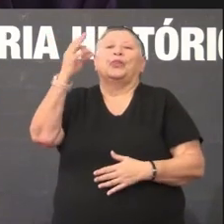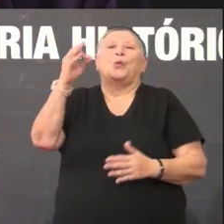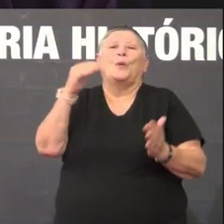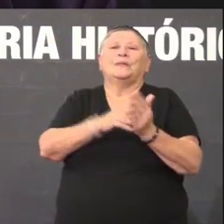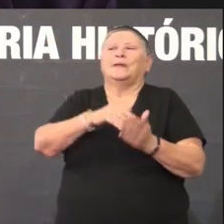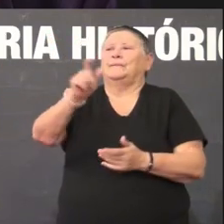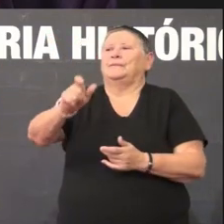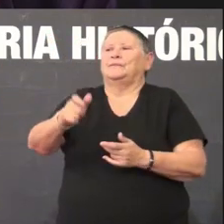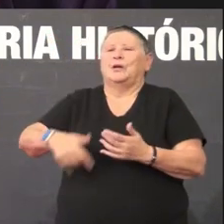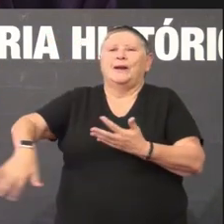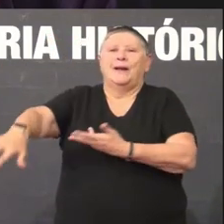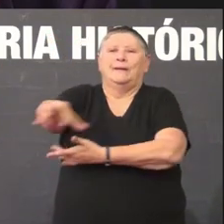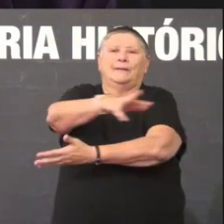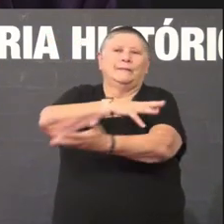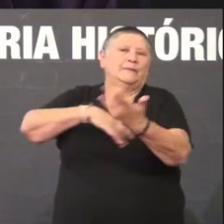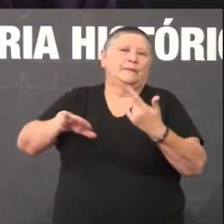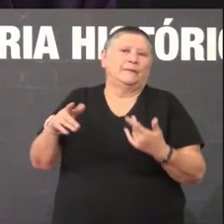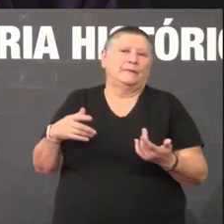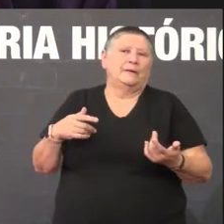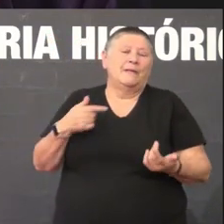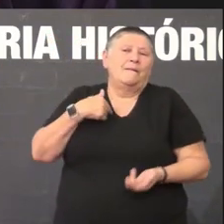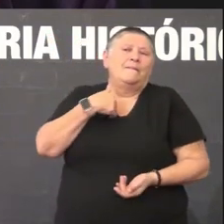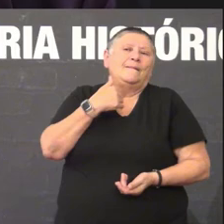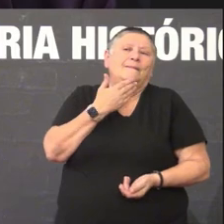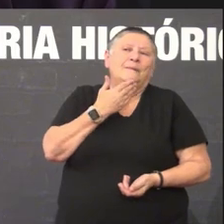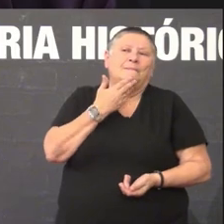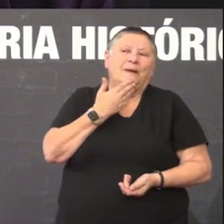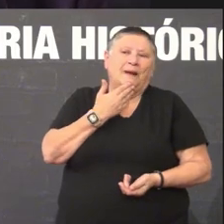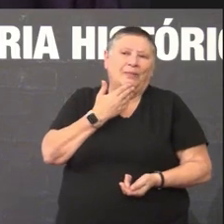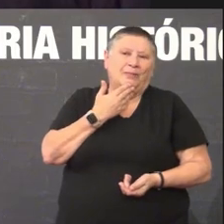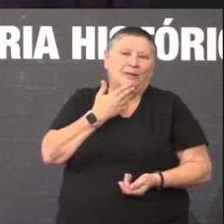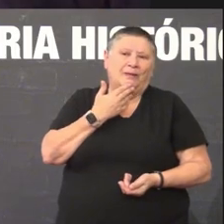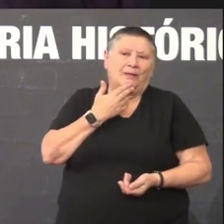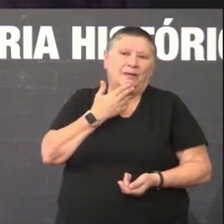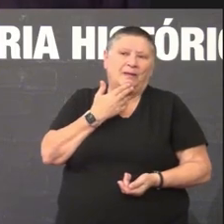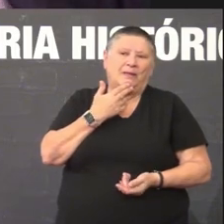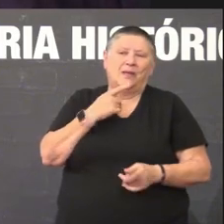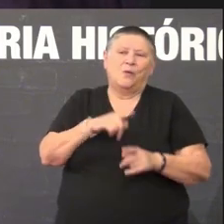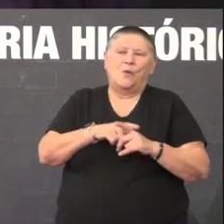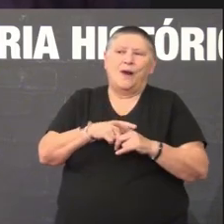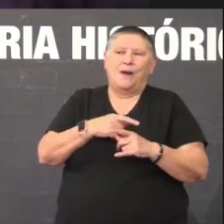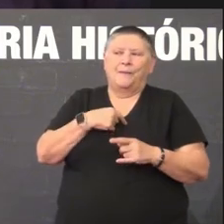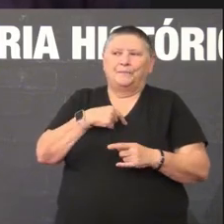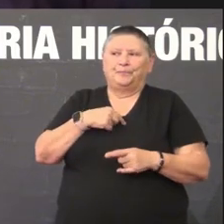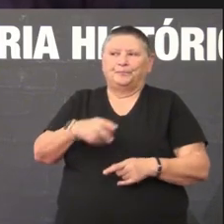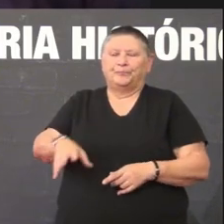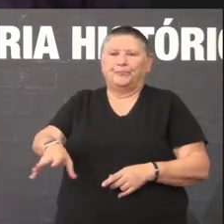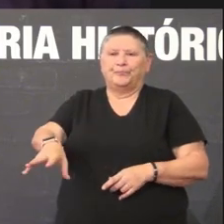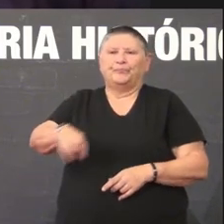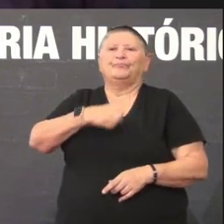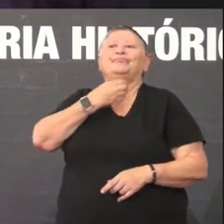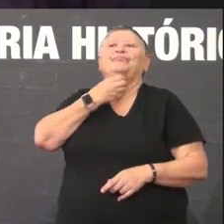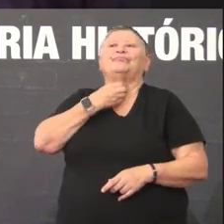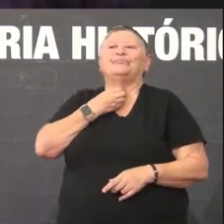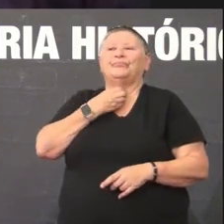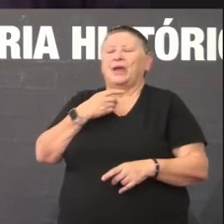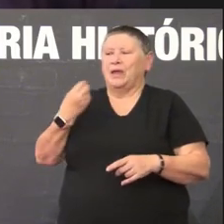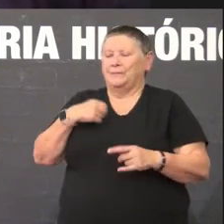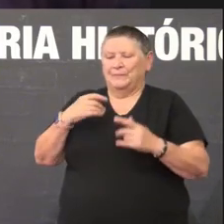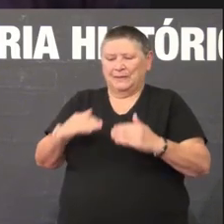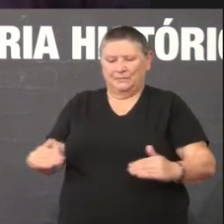alrededor. Quiero decir, me parece difícil de encajar que pongamos más o menos en el